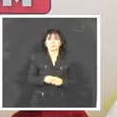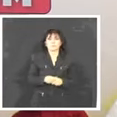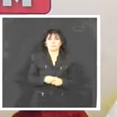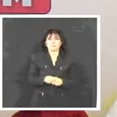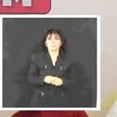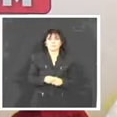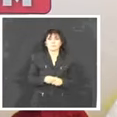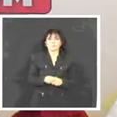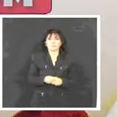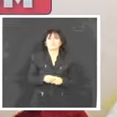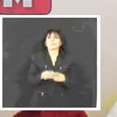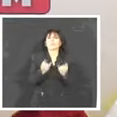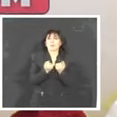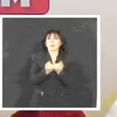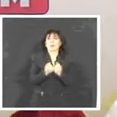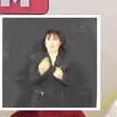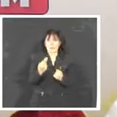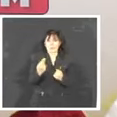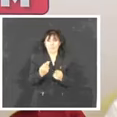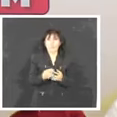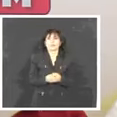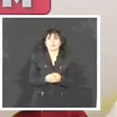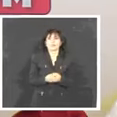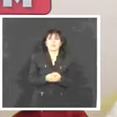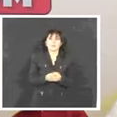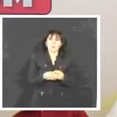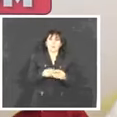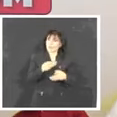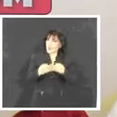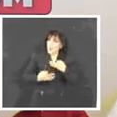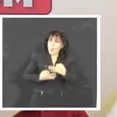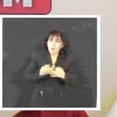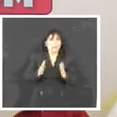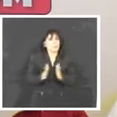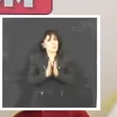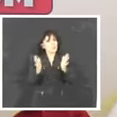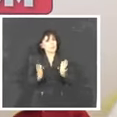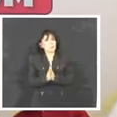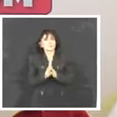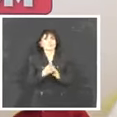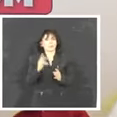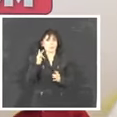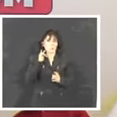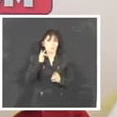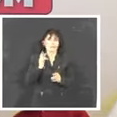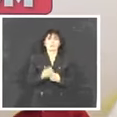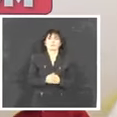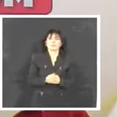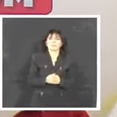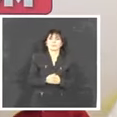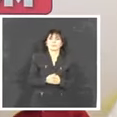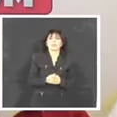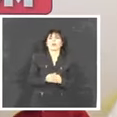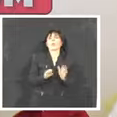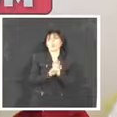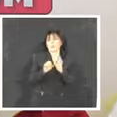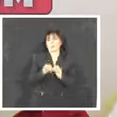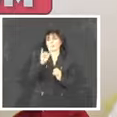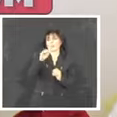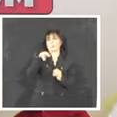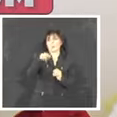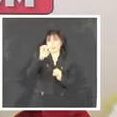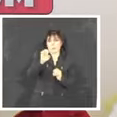Necesitamos que siga habiendo democracia en el país. ¿Quién organiza las elecciones? El INE. Y